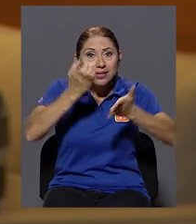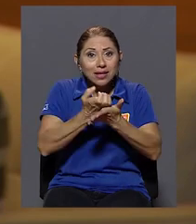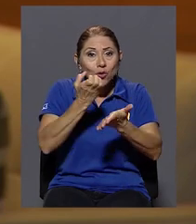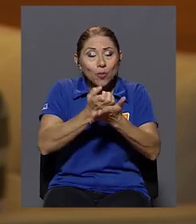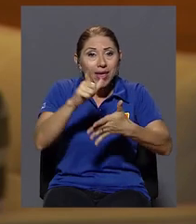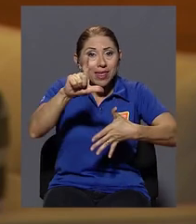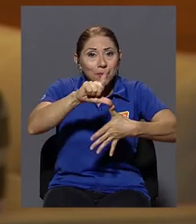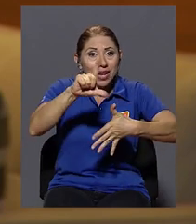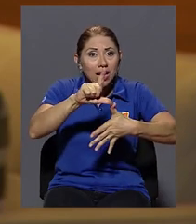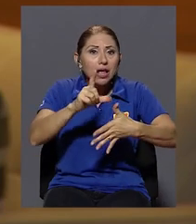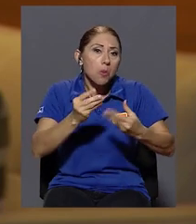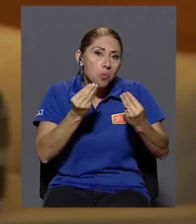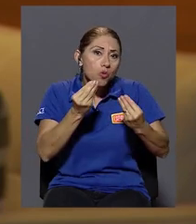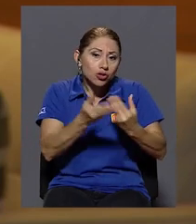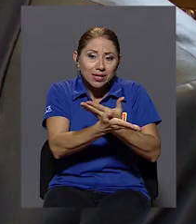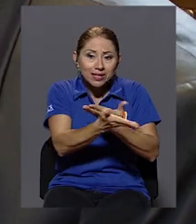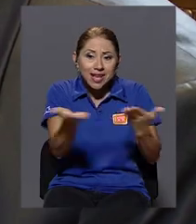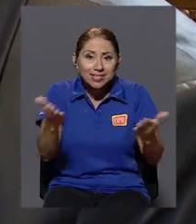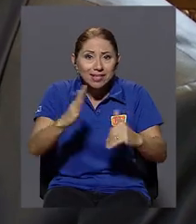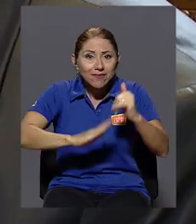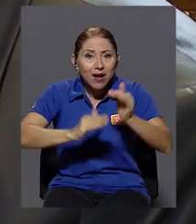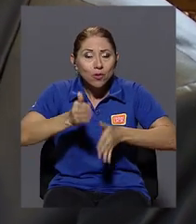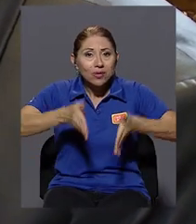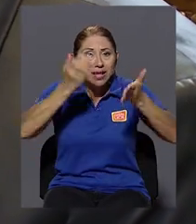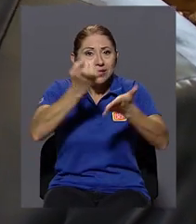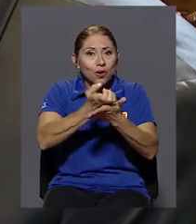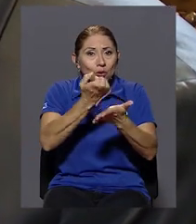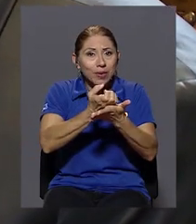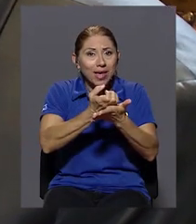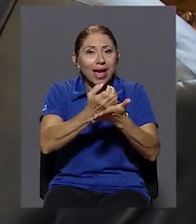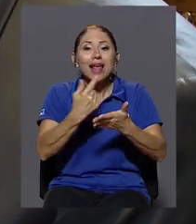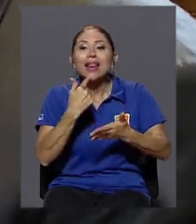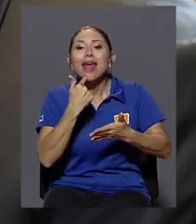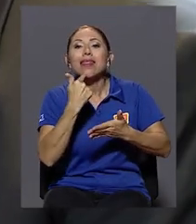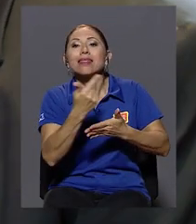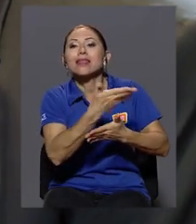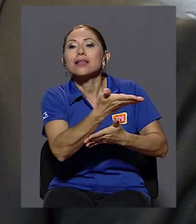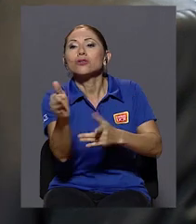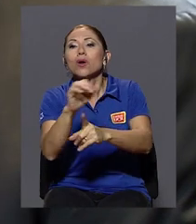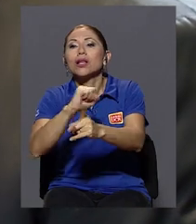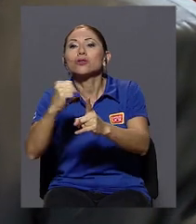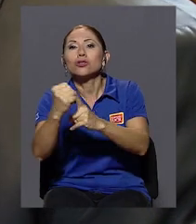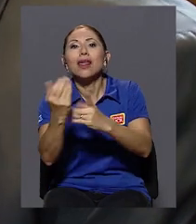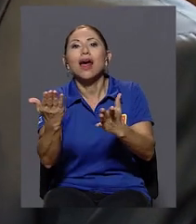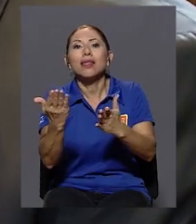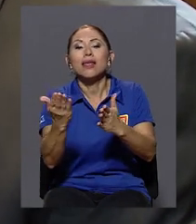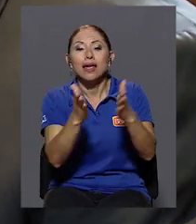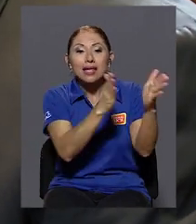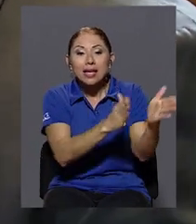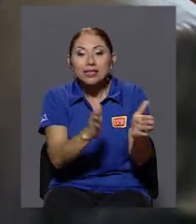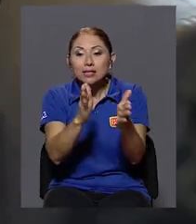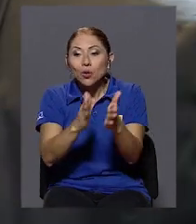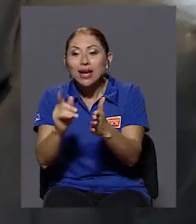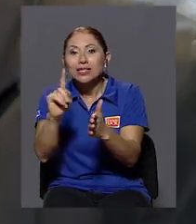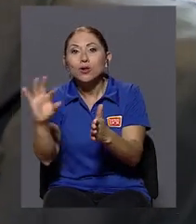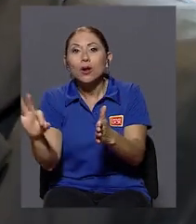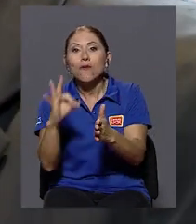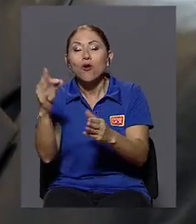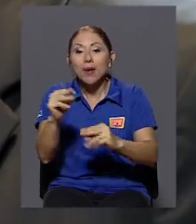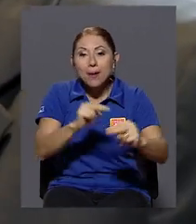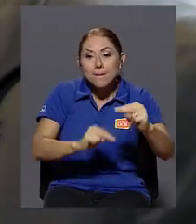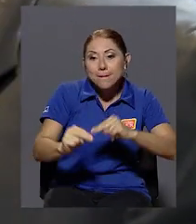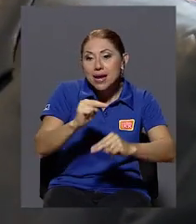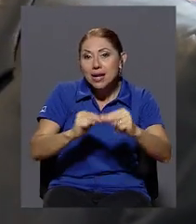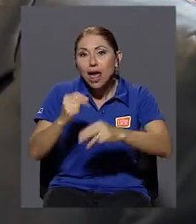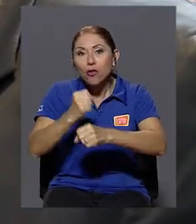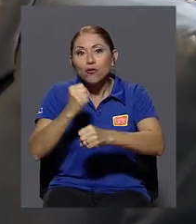de economía de América Latina, o muchas de ellas, le han dicho a la sociedad que se organice de una manera en